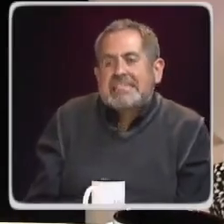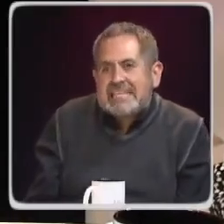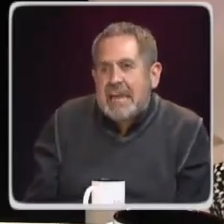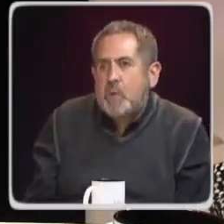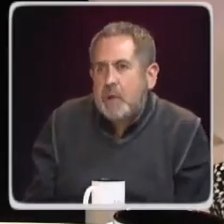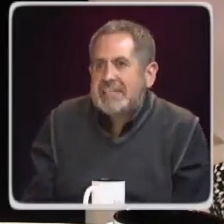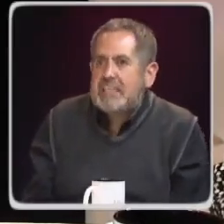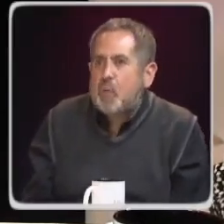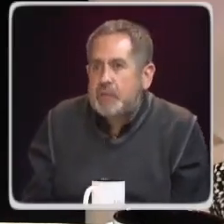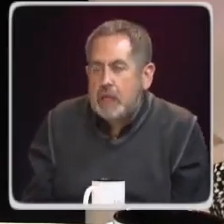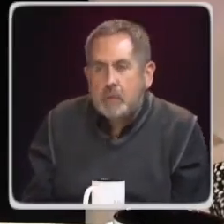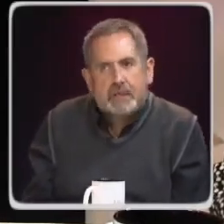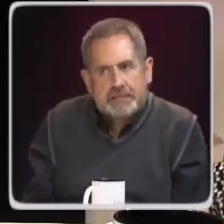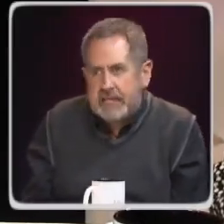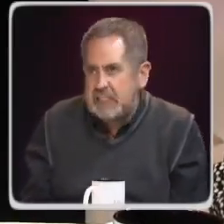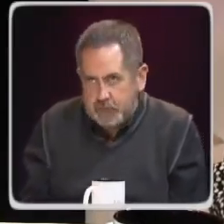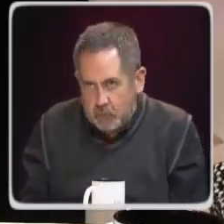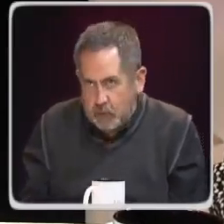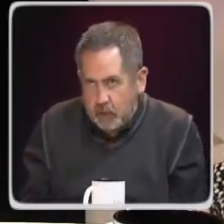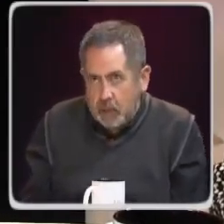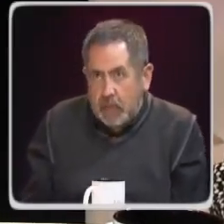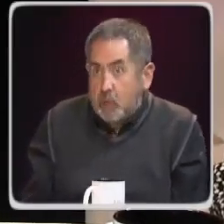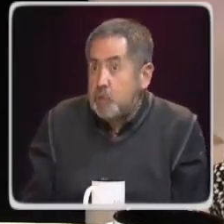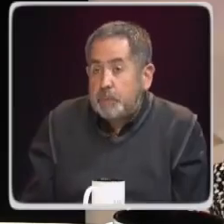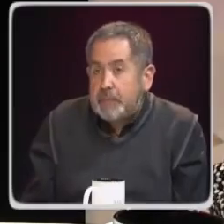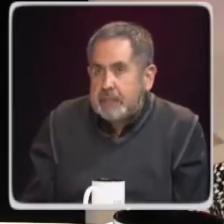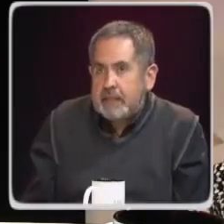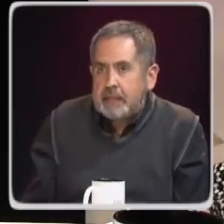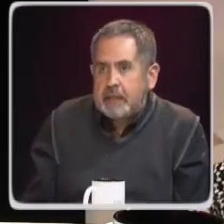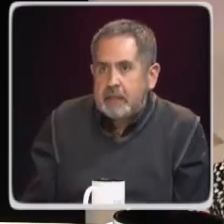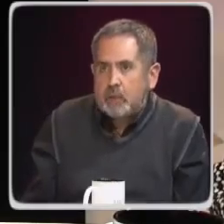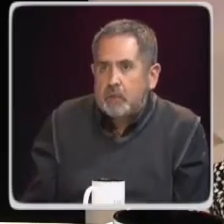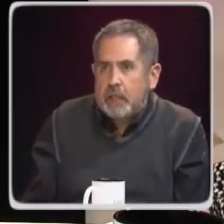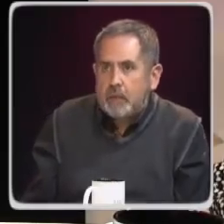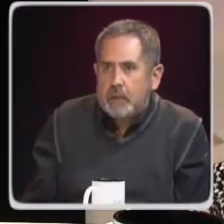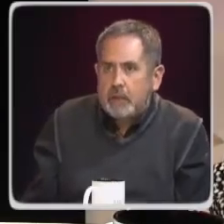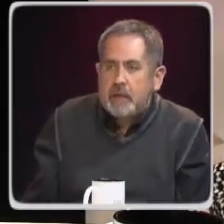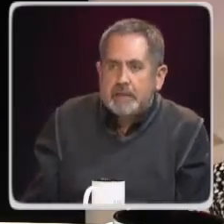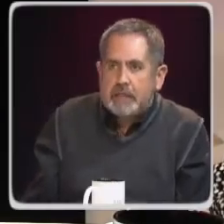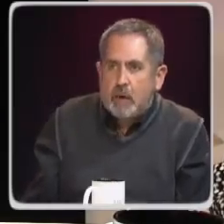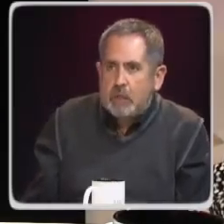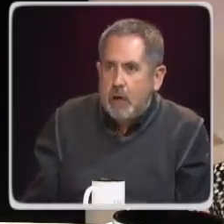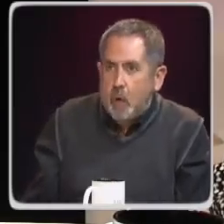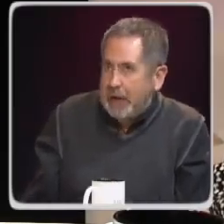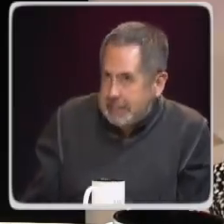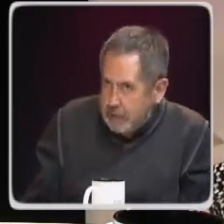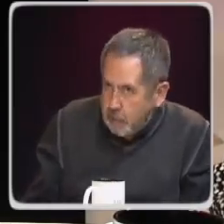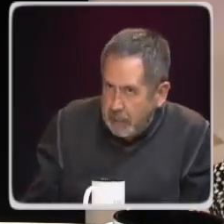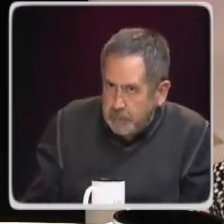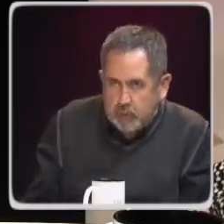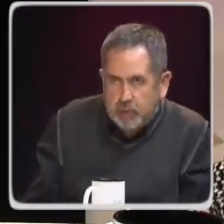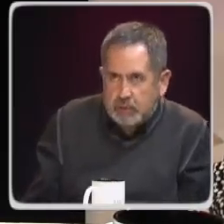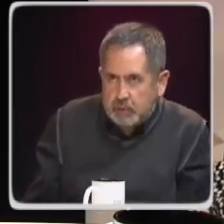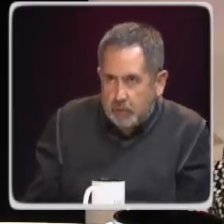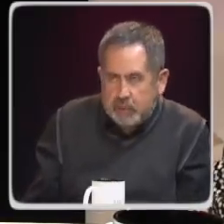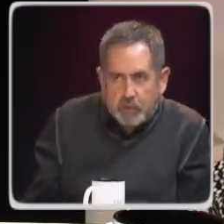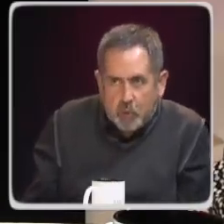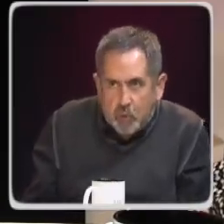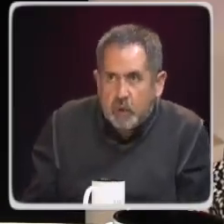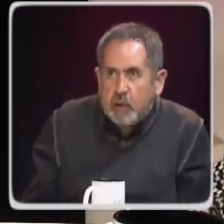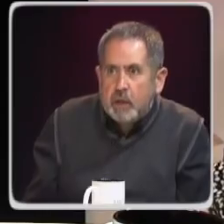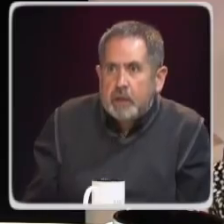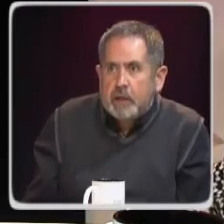lengua de señas a veces se piensa que es mímica, pero no es así. La lengua de señas es la lengua de señas mexicana y esto falta más en el gobierno, que